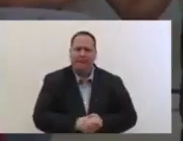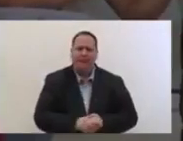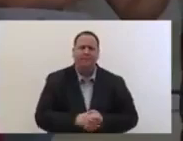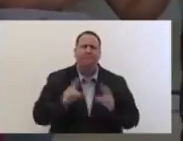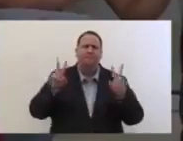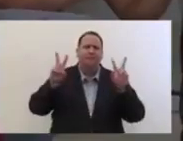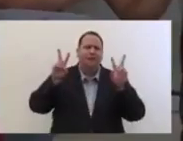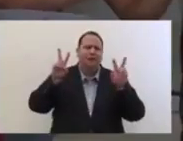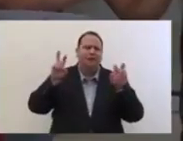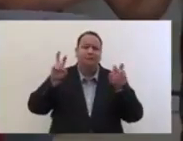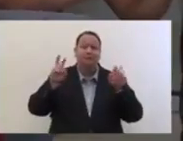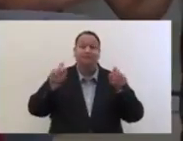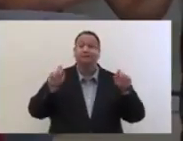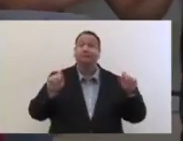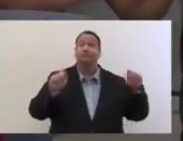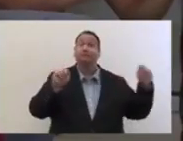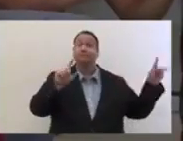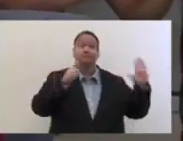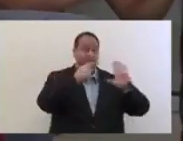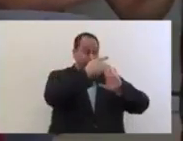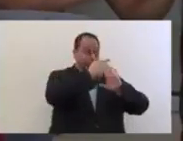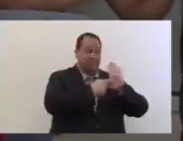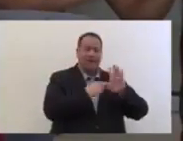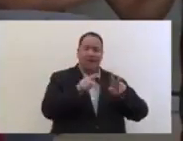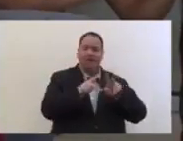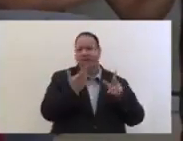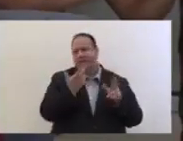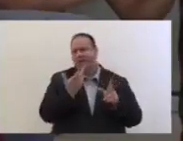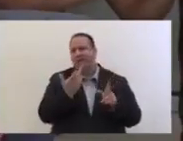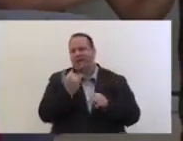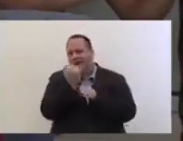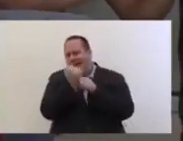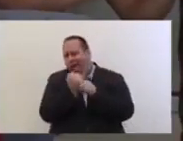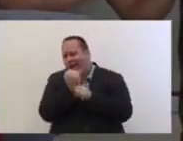Esta nota que sale de una